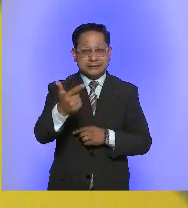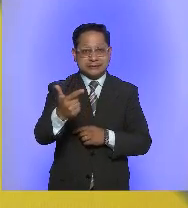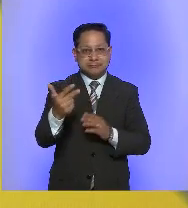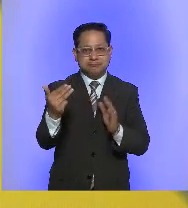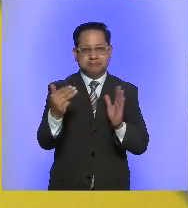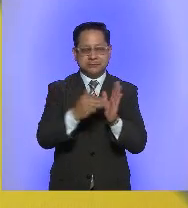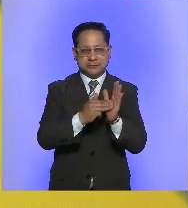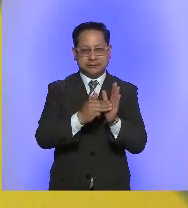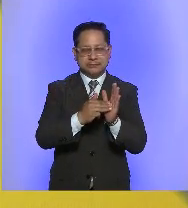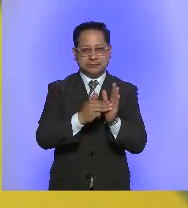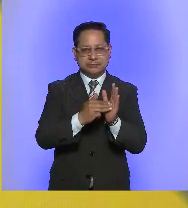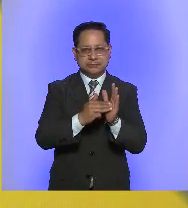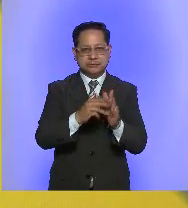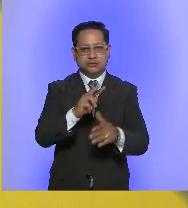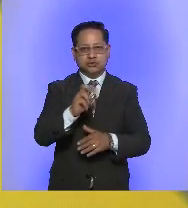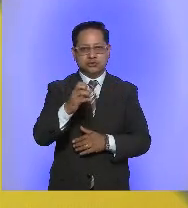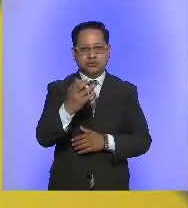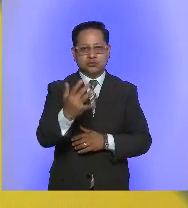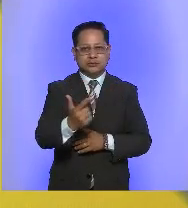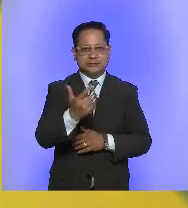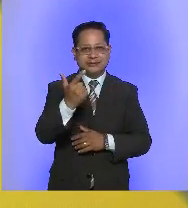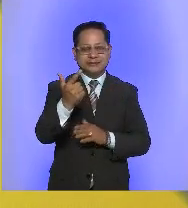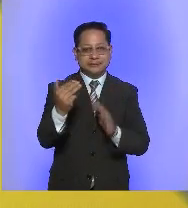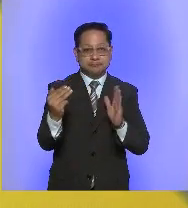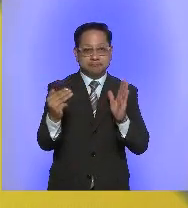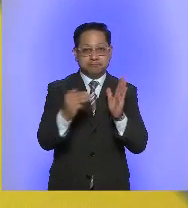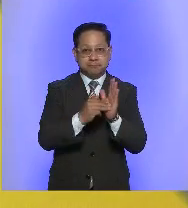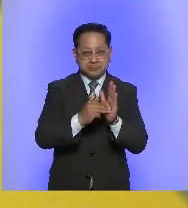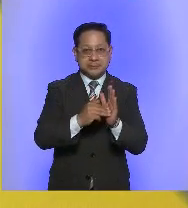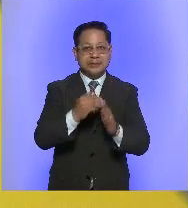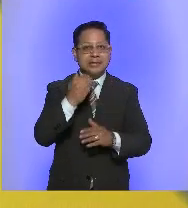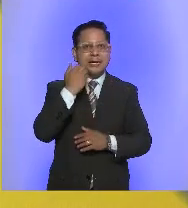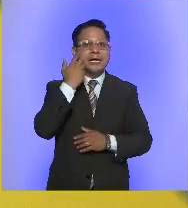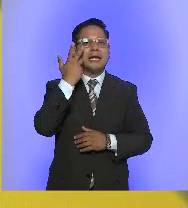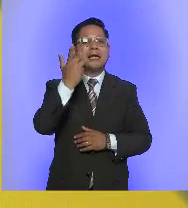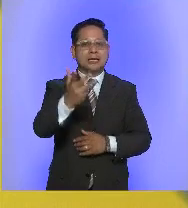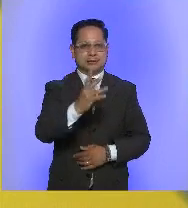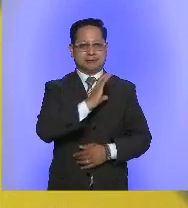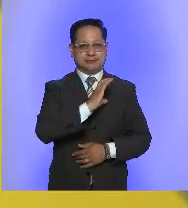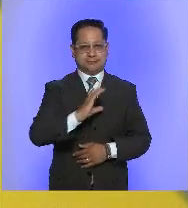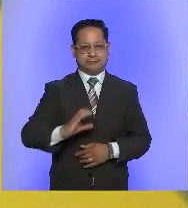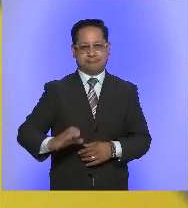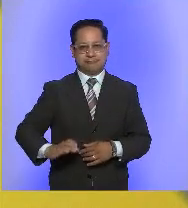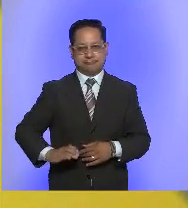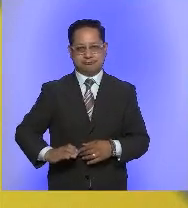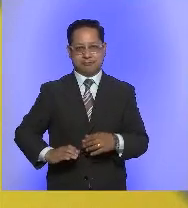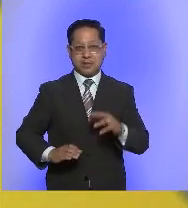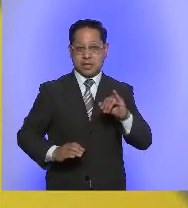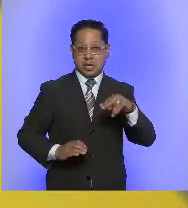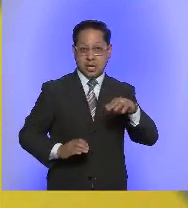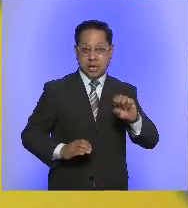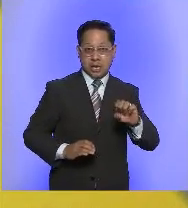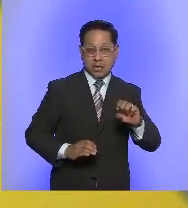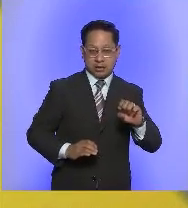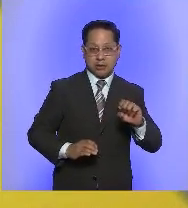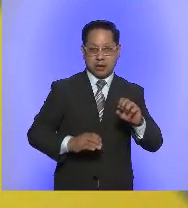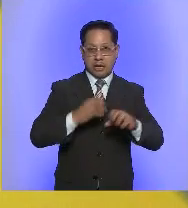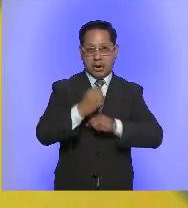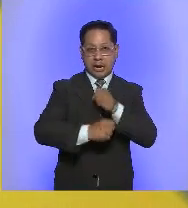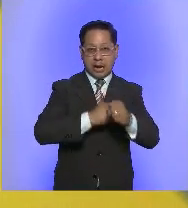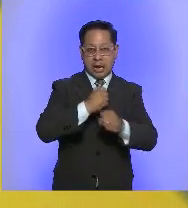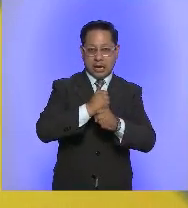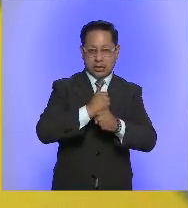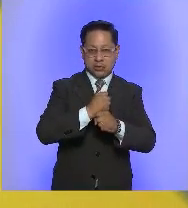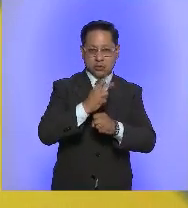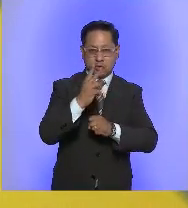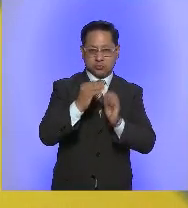personas que pretendían ser candidatos. El Instituto Nacional Electoral en el 2021 tuvo 300 cómputos.